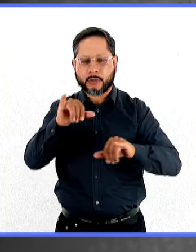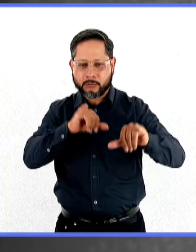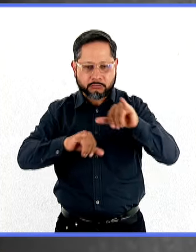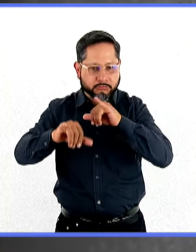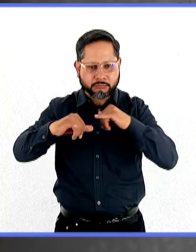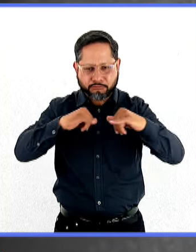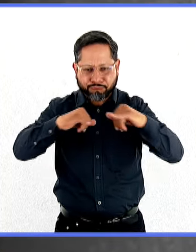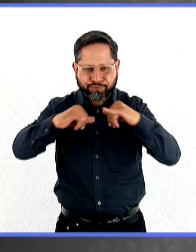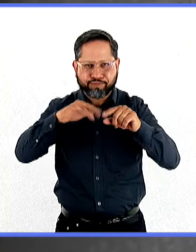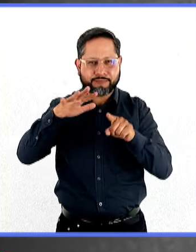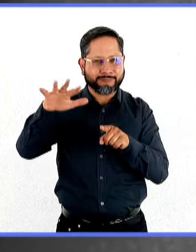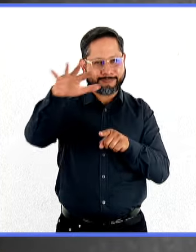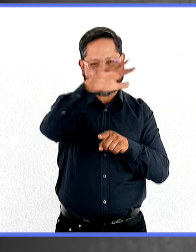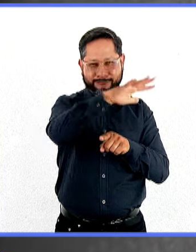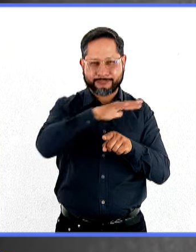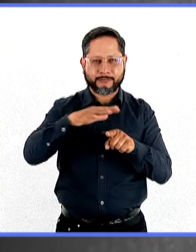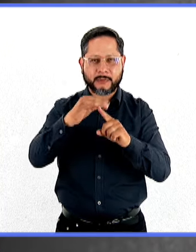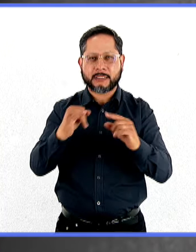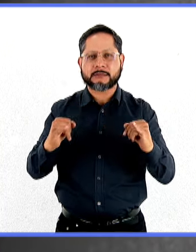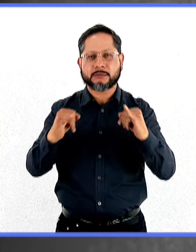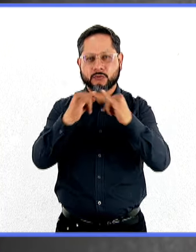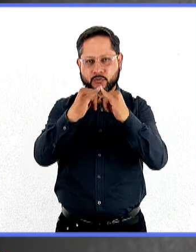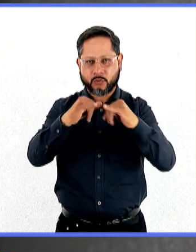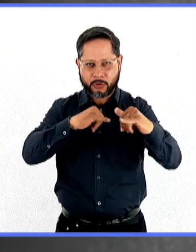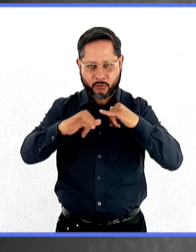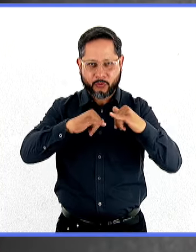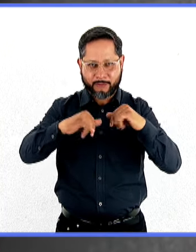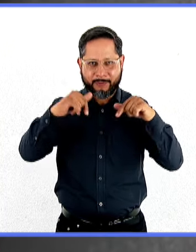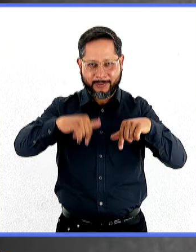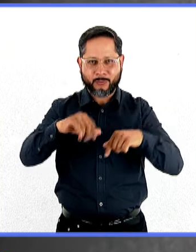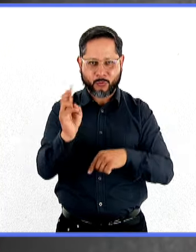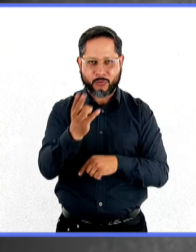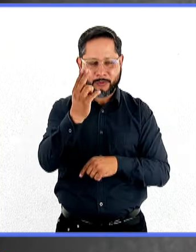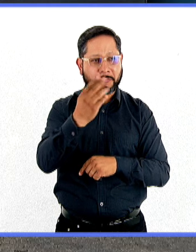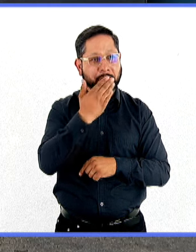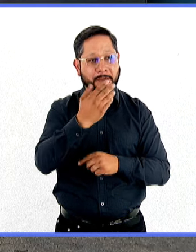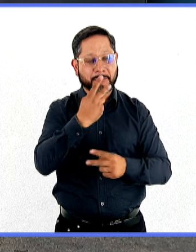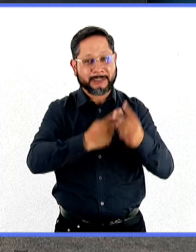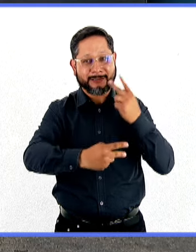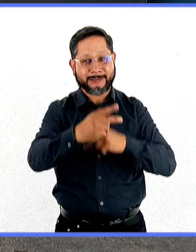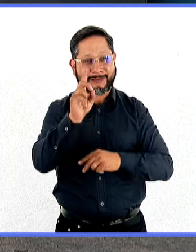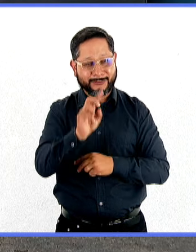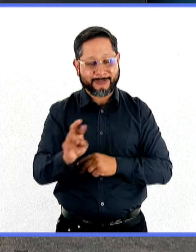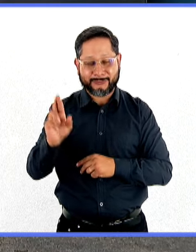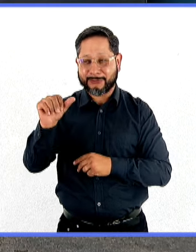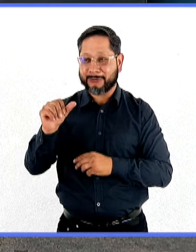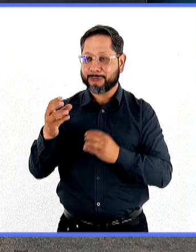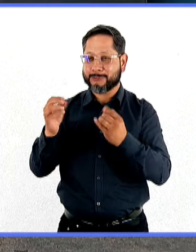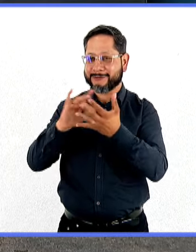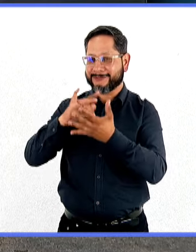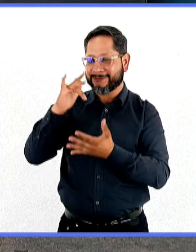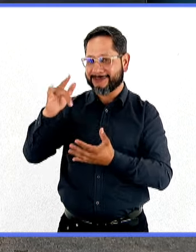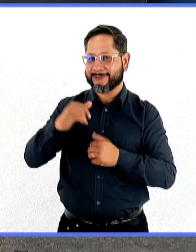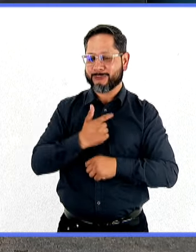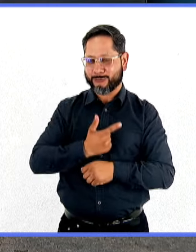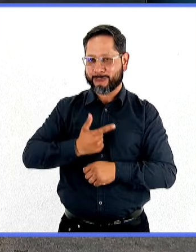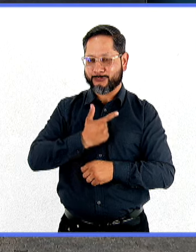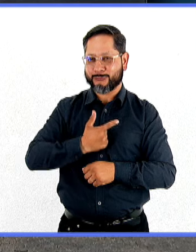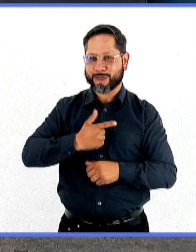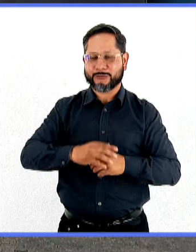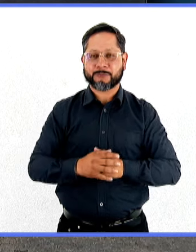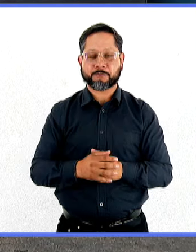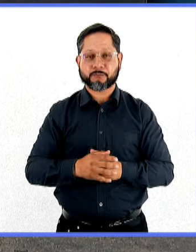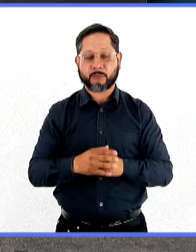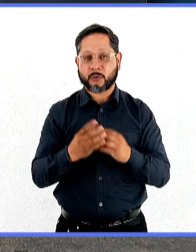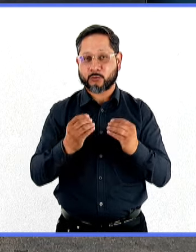geoespacial del instituto de geografía de nuestra universidad doctora bienvenida la UNAM responde gracias Es un gusto estar con ustedes pues